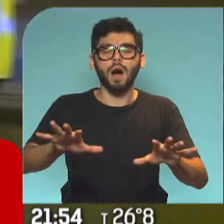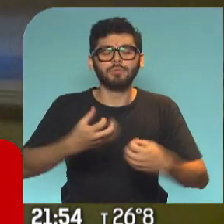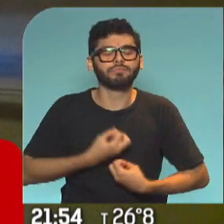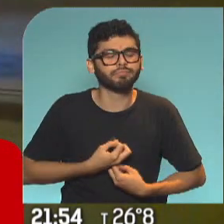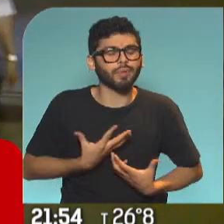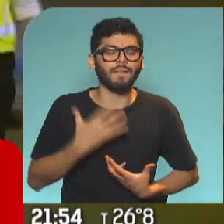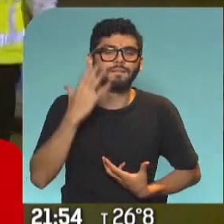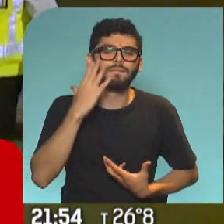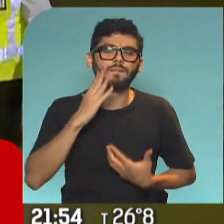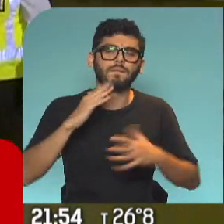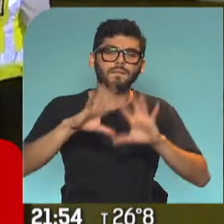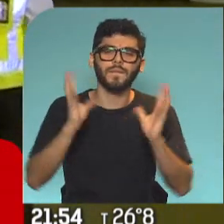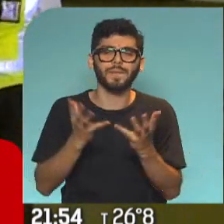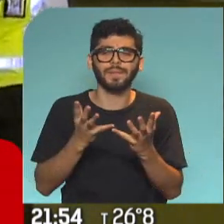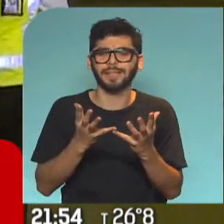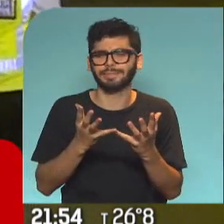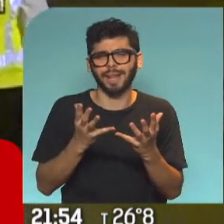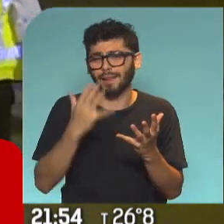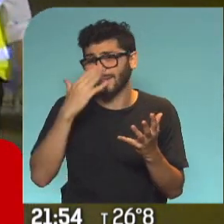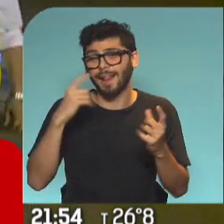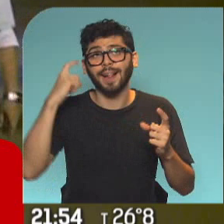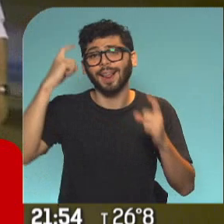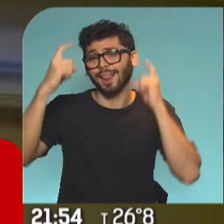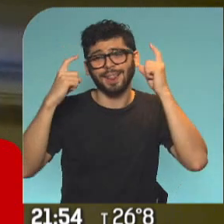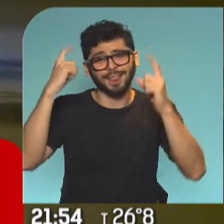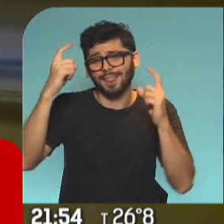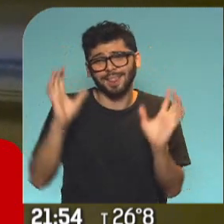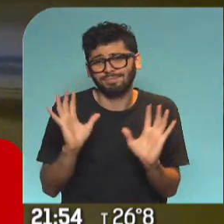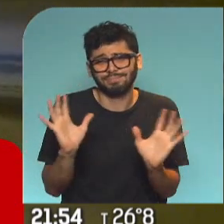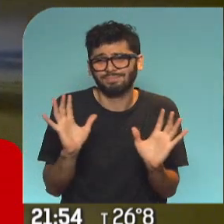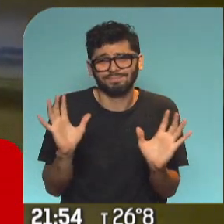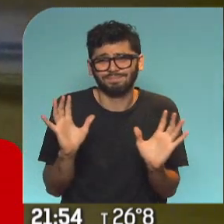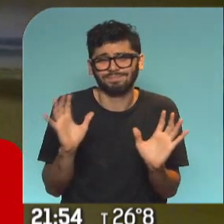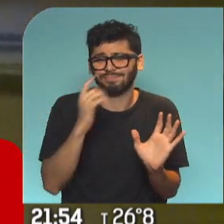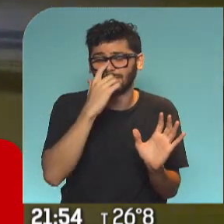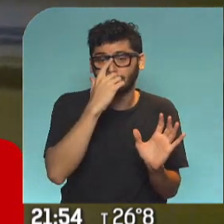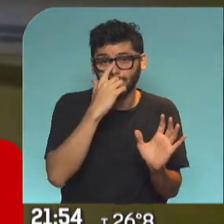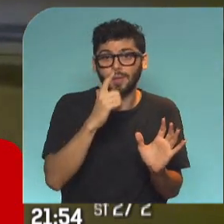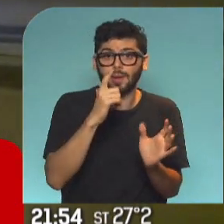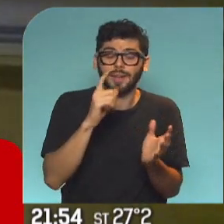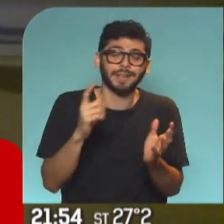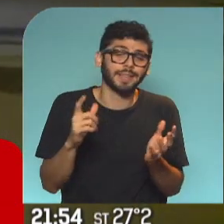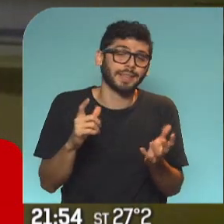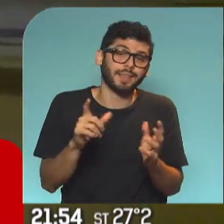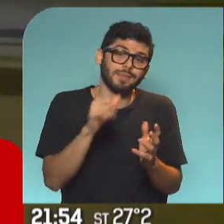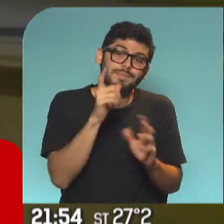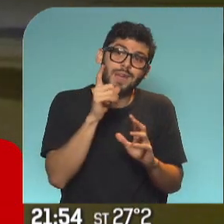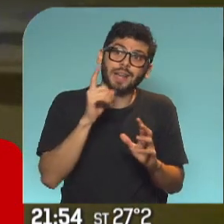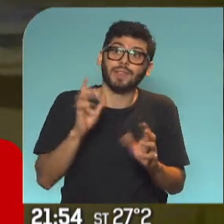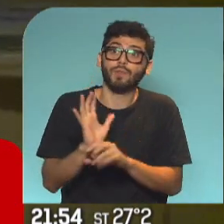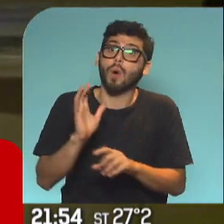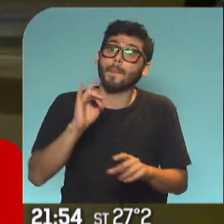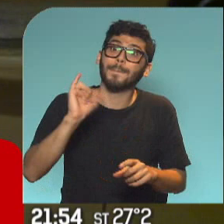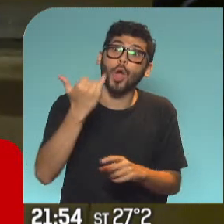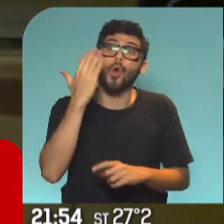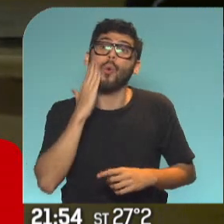mundial, éramos absolutamente utópicos. Absolutamente utópicos. Parecía que era parecía la salida obvia, ¿no? Parecía la salida inteligente.